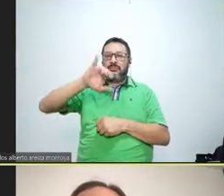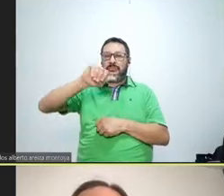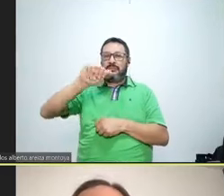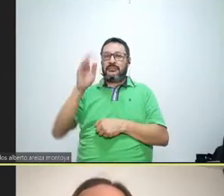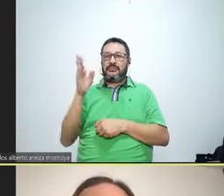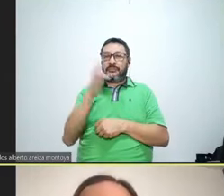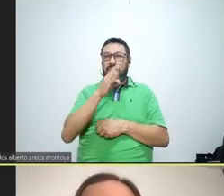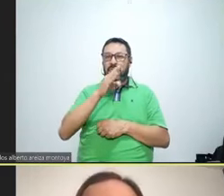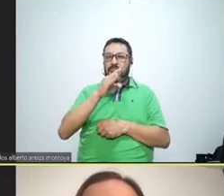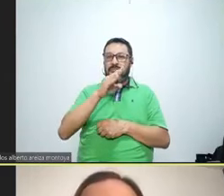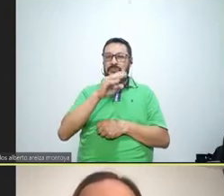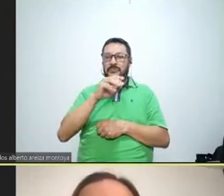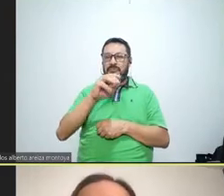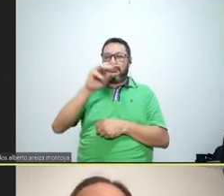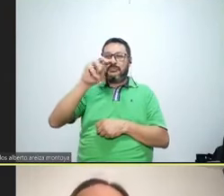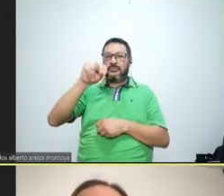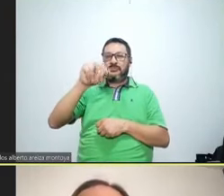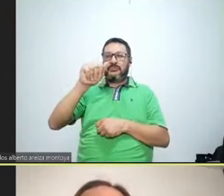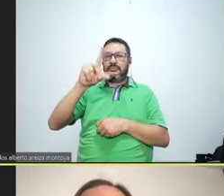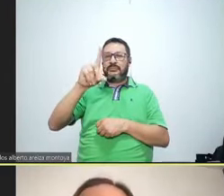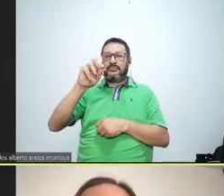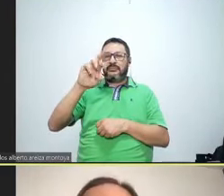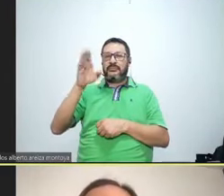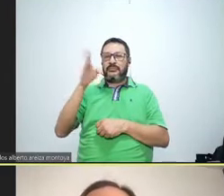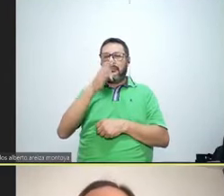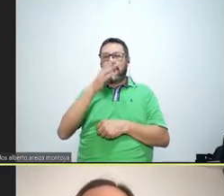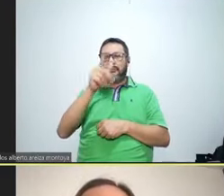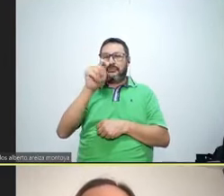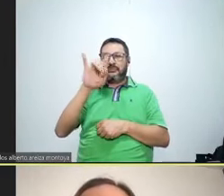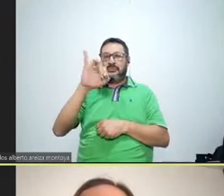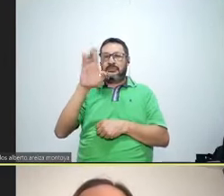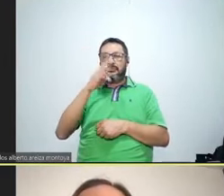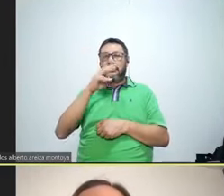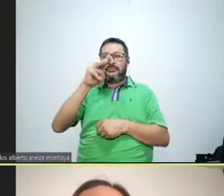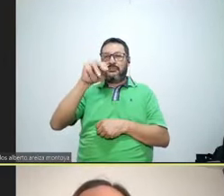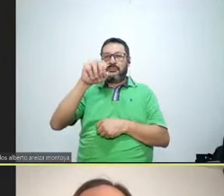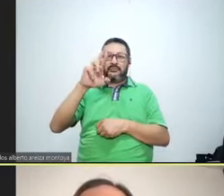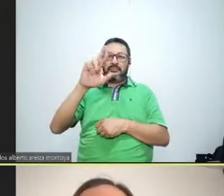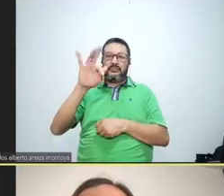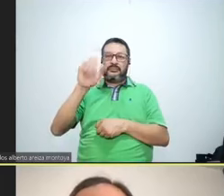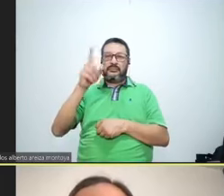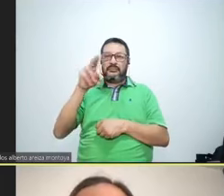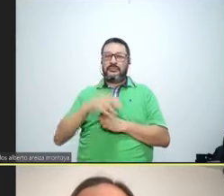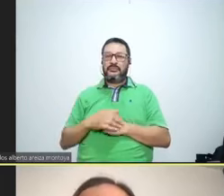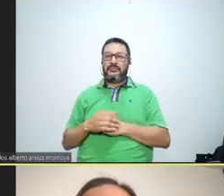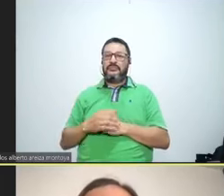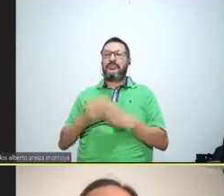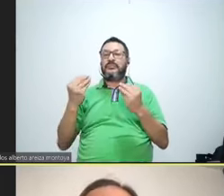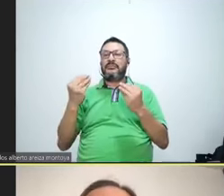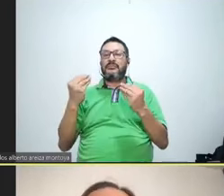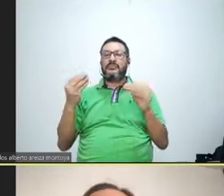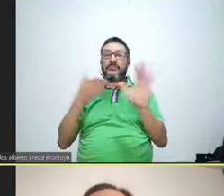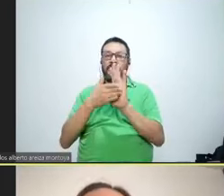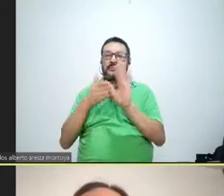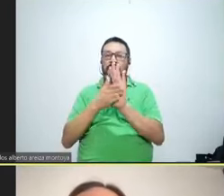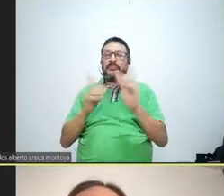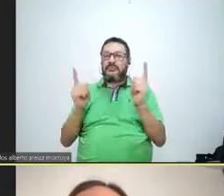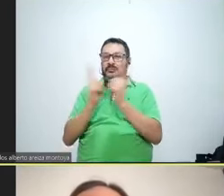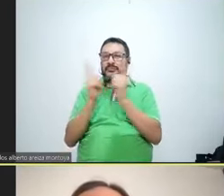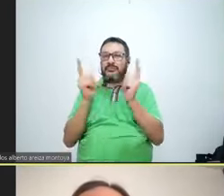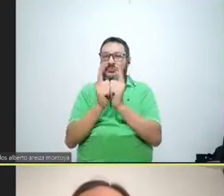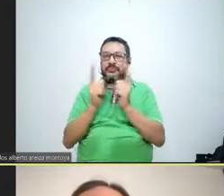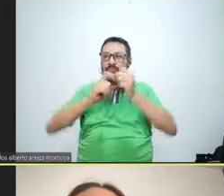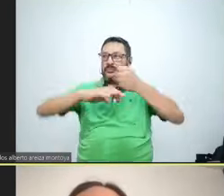Villegas, con Andrés Felipe Martínez. Entonces, he tenido como mucha cercanía, y la base